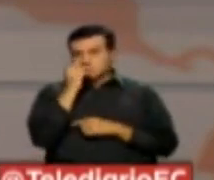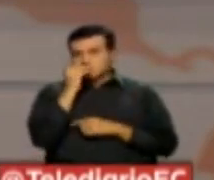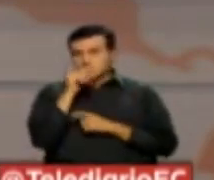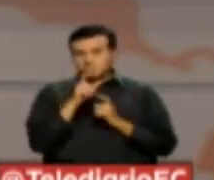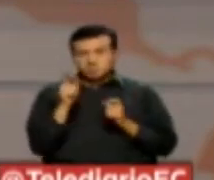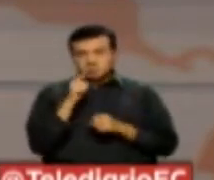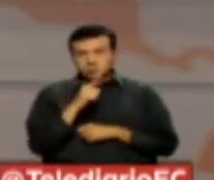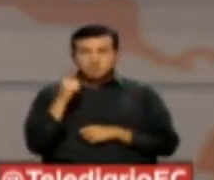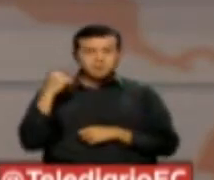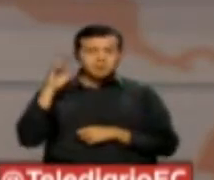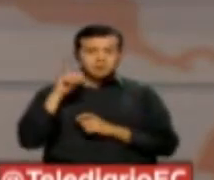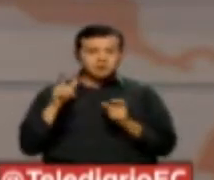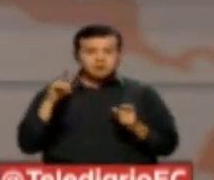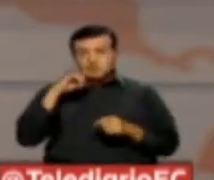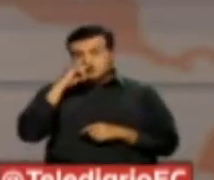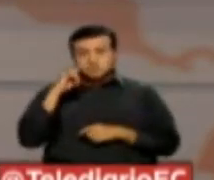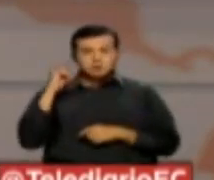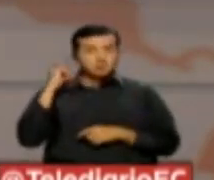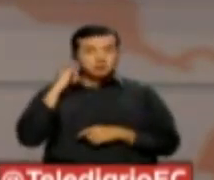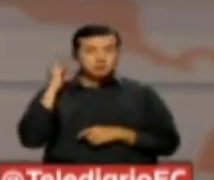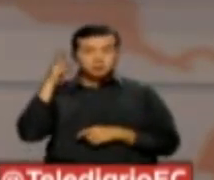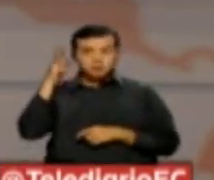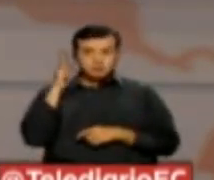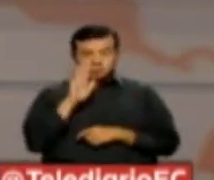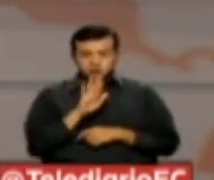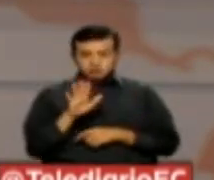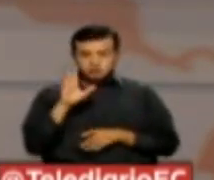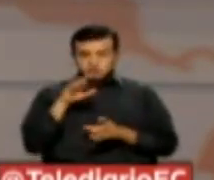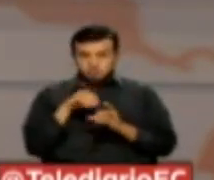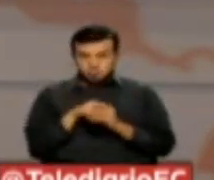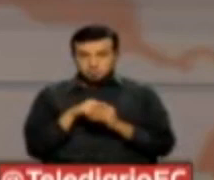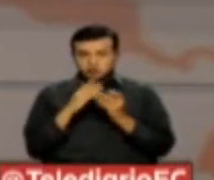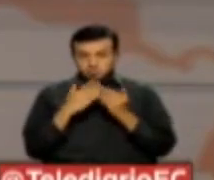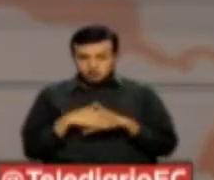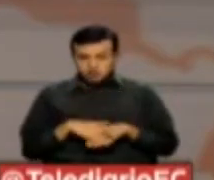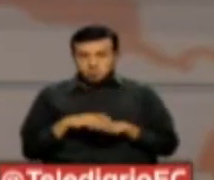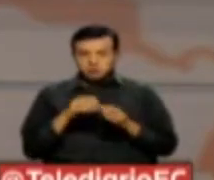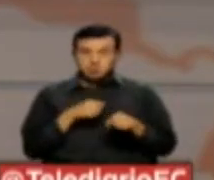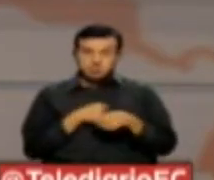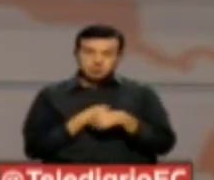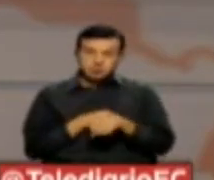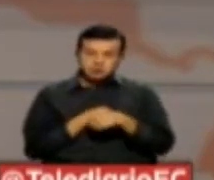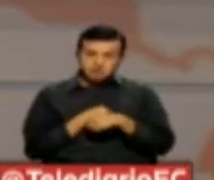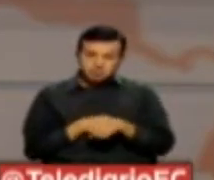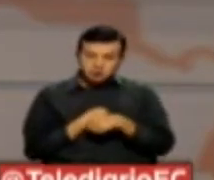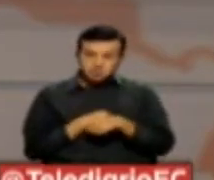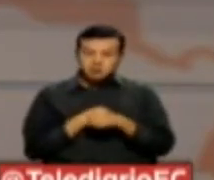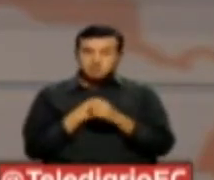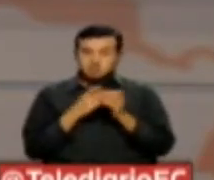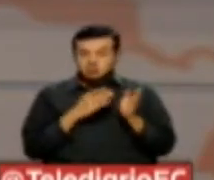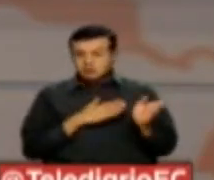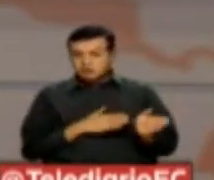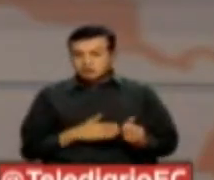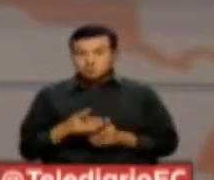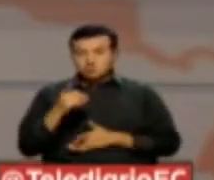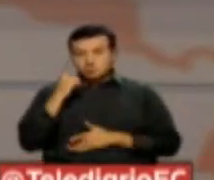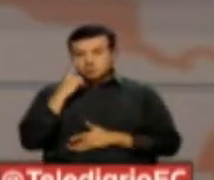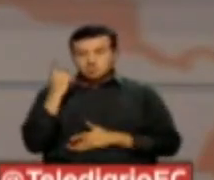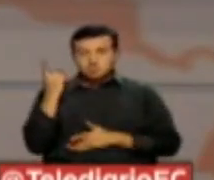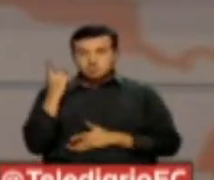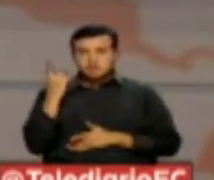especialmente para los niños y para los profesores estamos haciendo talleres en ese sentido y creo que se está